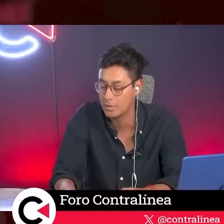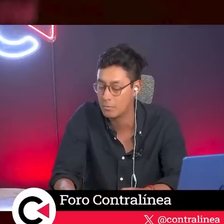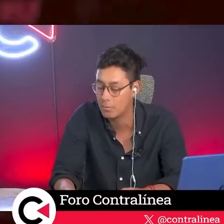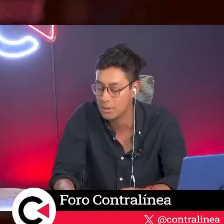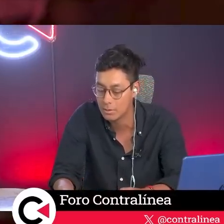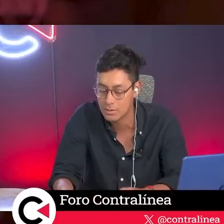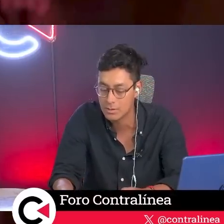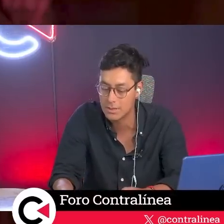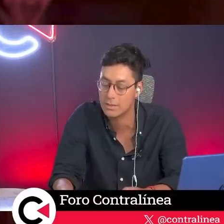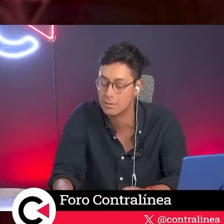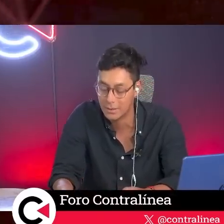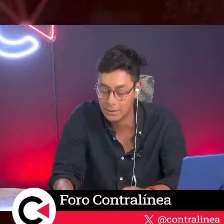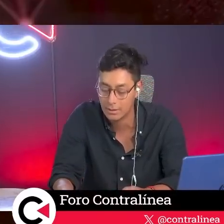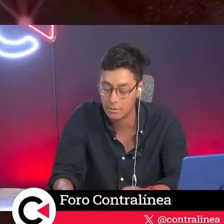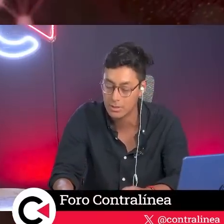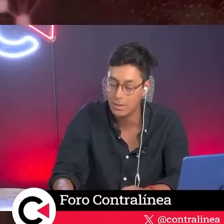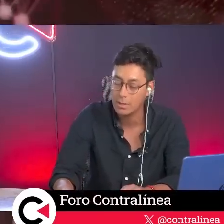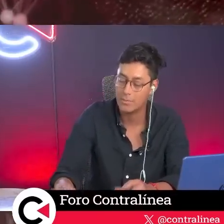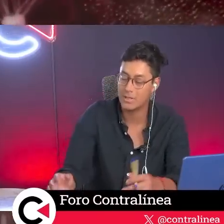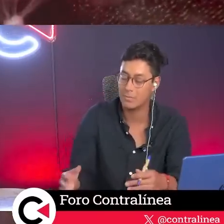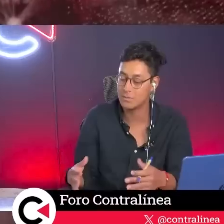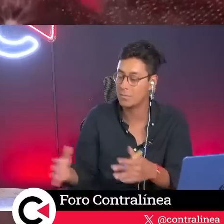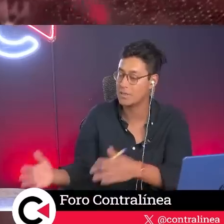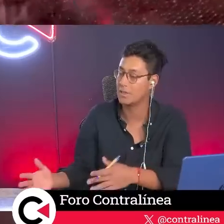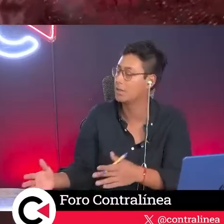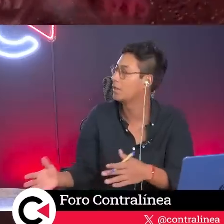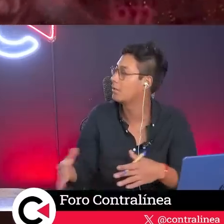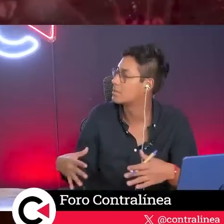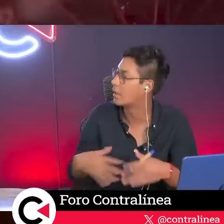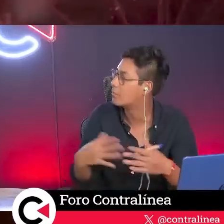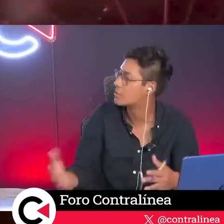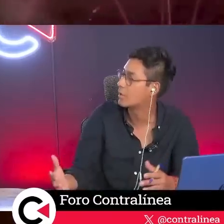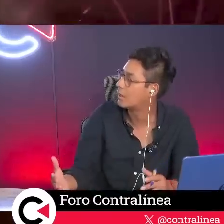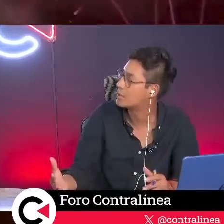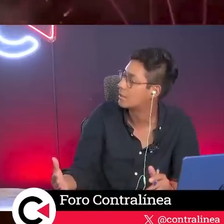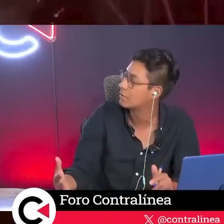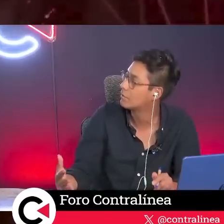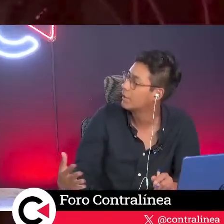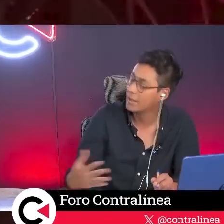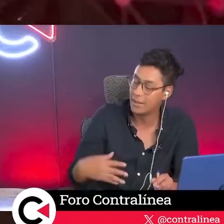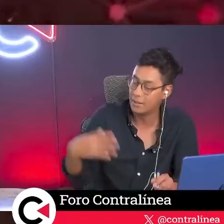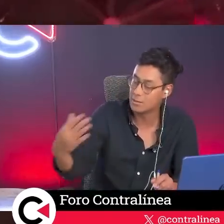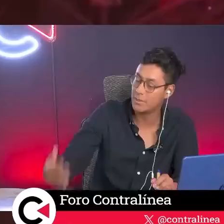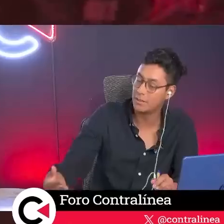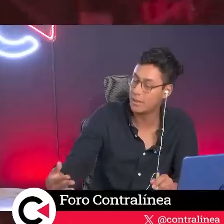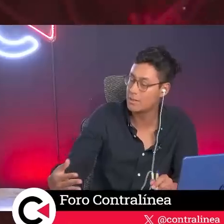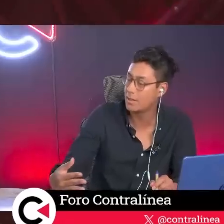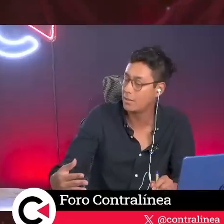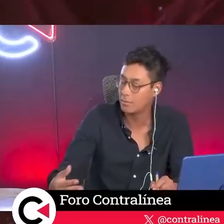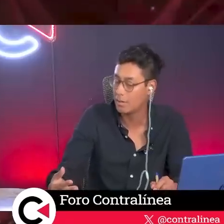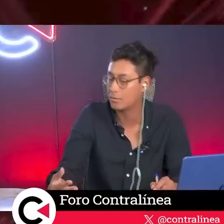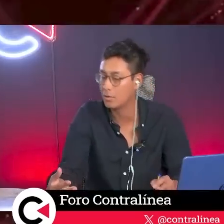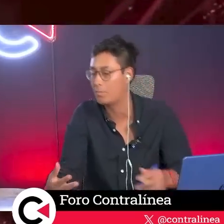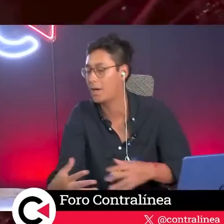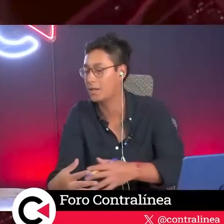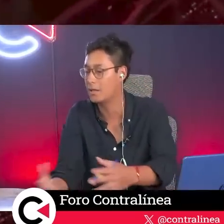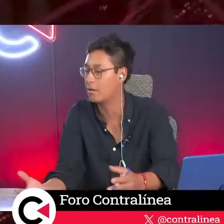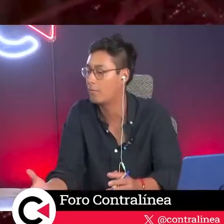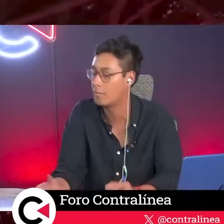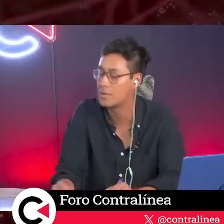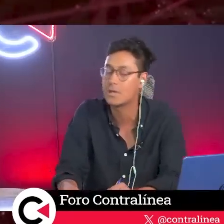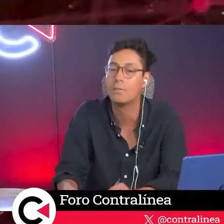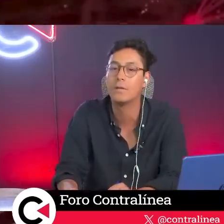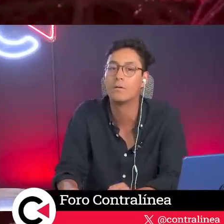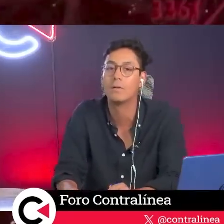hubo con el movimiento Yo Soy 132, pues el mismo presidente dijo sigamos organizando y 2013 todo el paquete